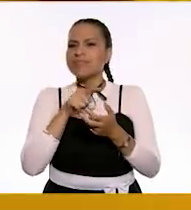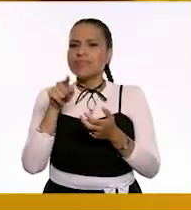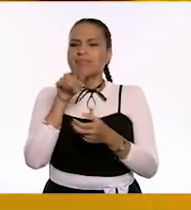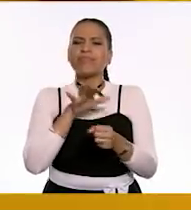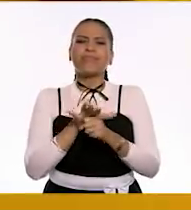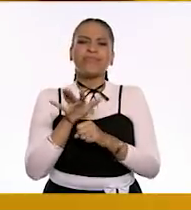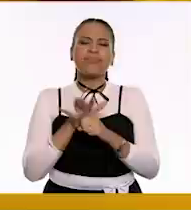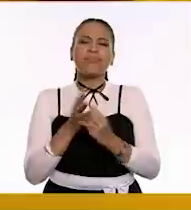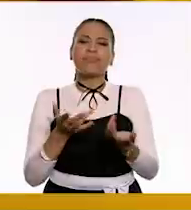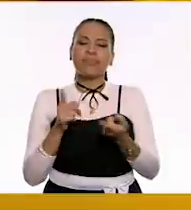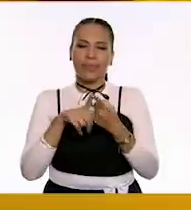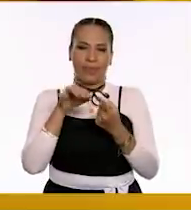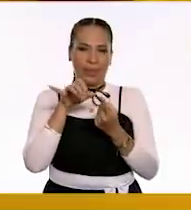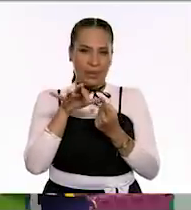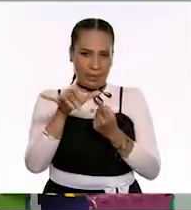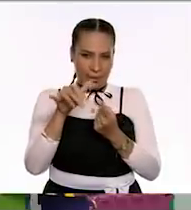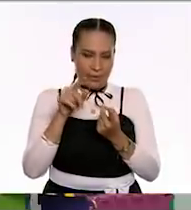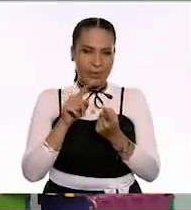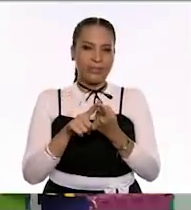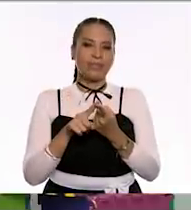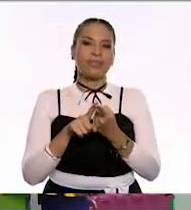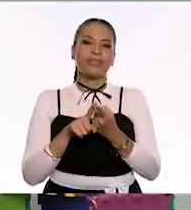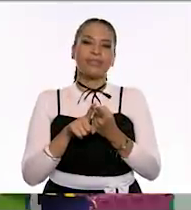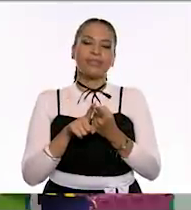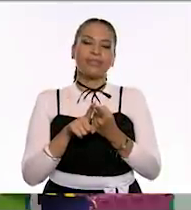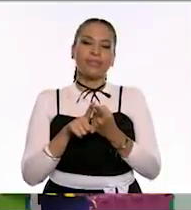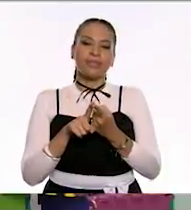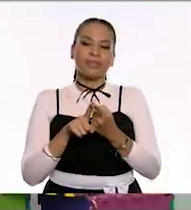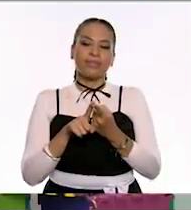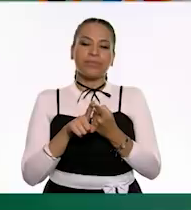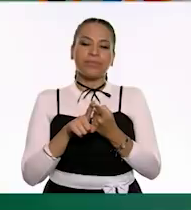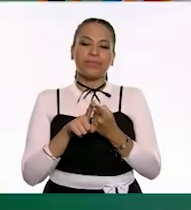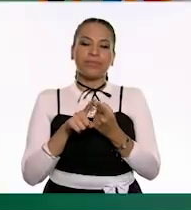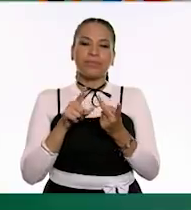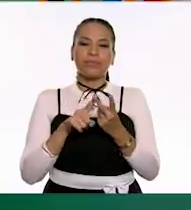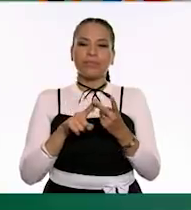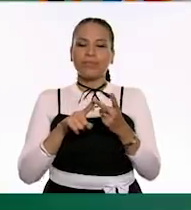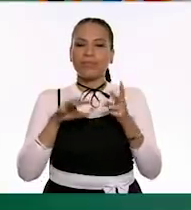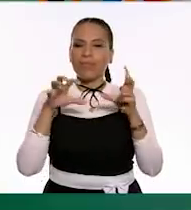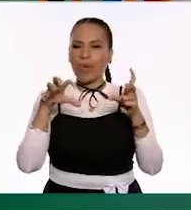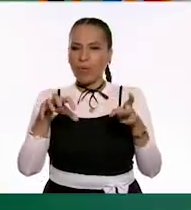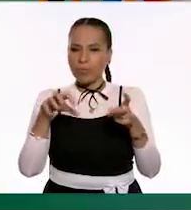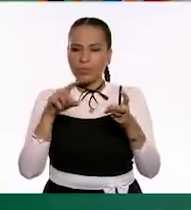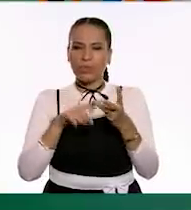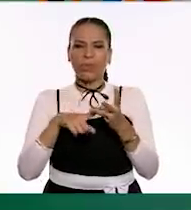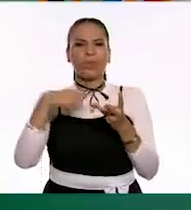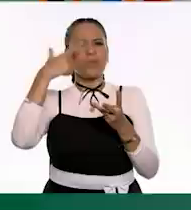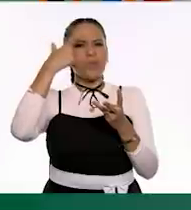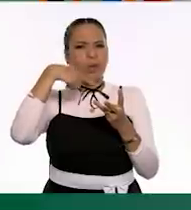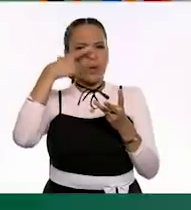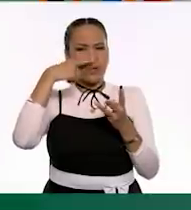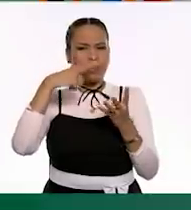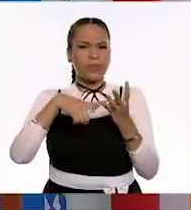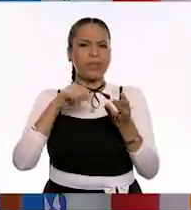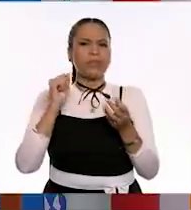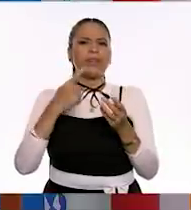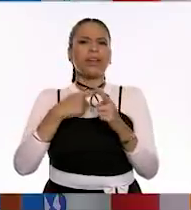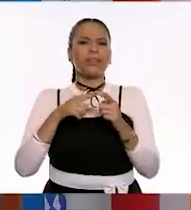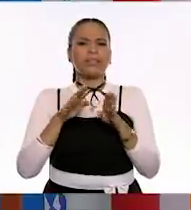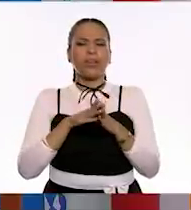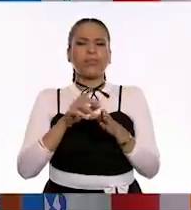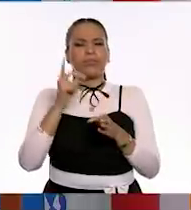Dinos. Arañas. Arañas. Monstruos, monstruos, noche, zombie